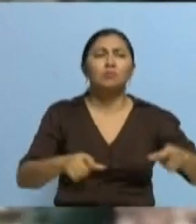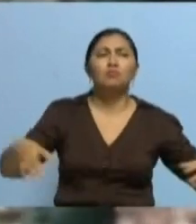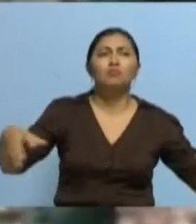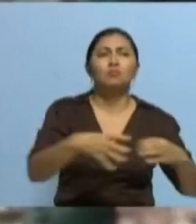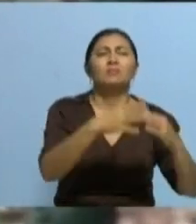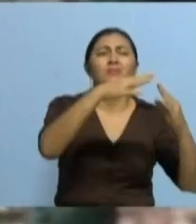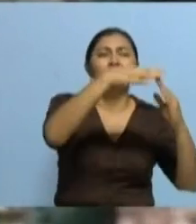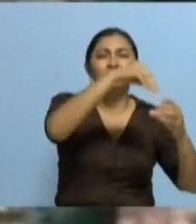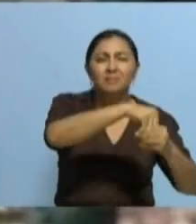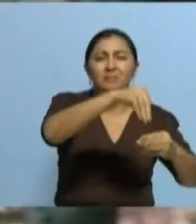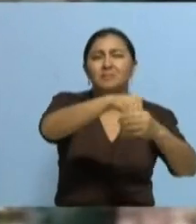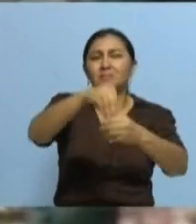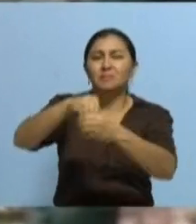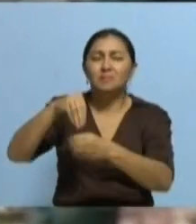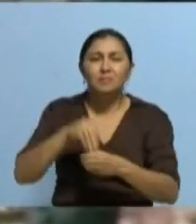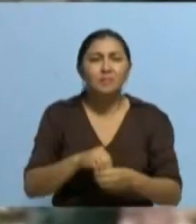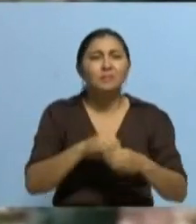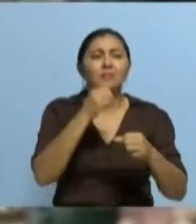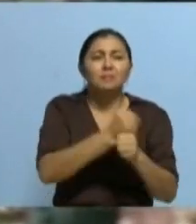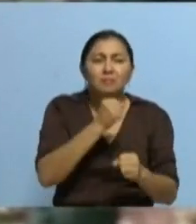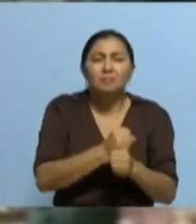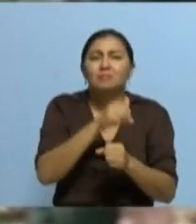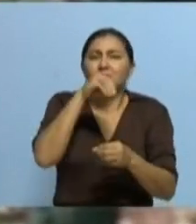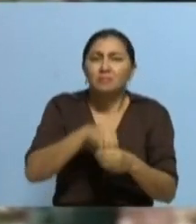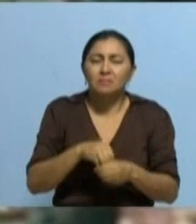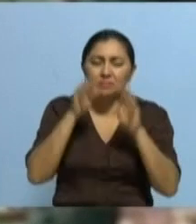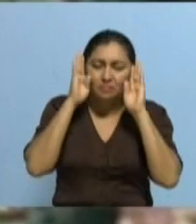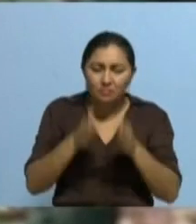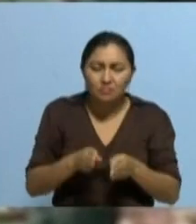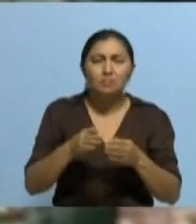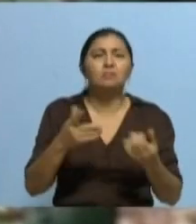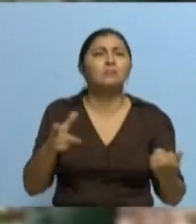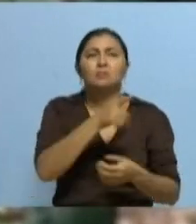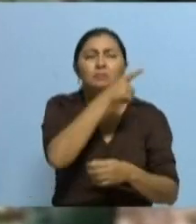sus viviendas y sitios de trabajo como fincas,